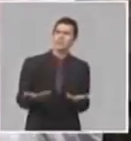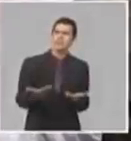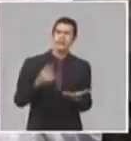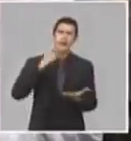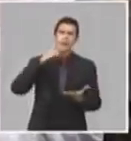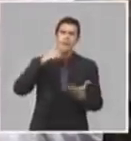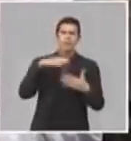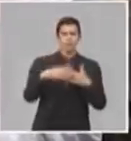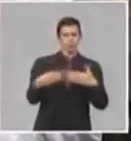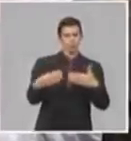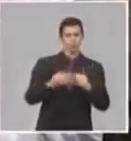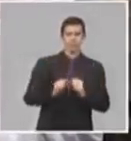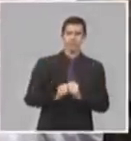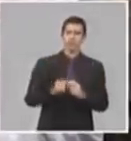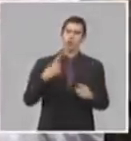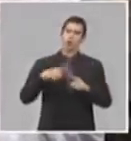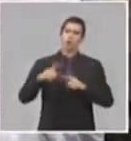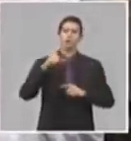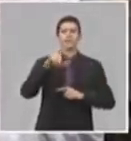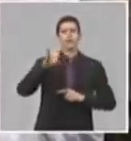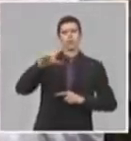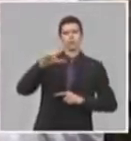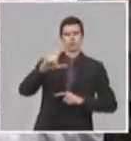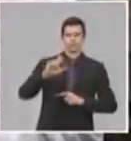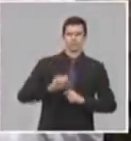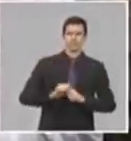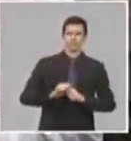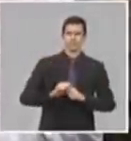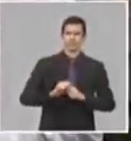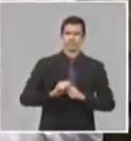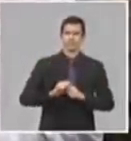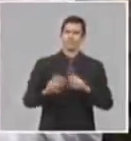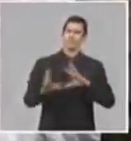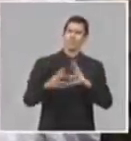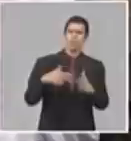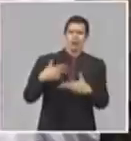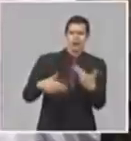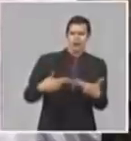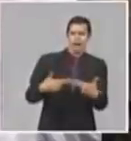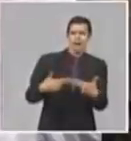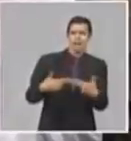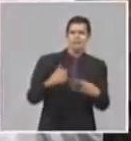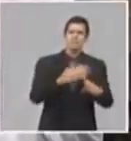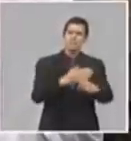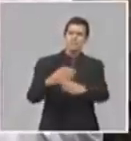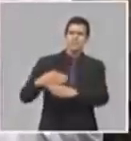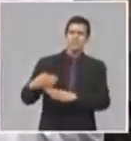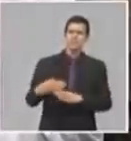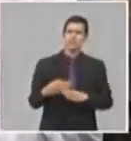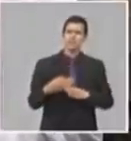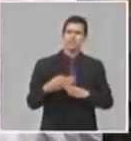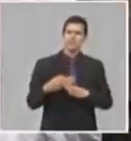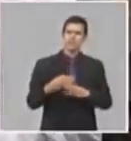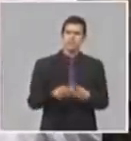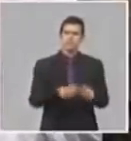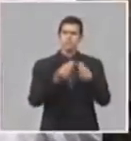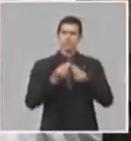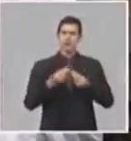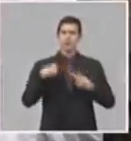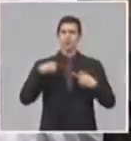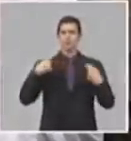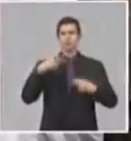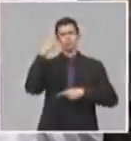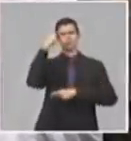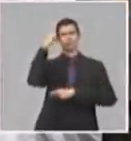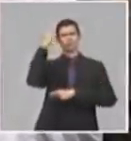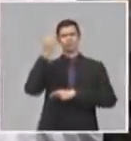El trabajo del gobierno, lo que estamos buscando, nuestro principal empeño es precisamente